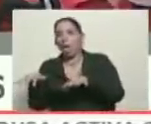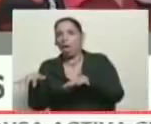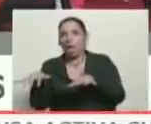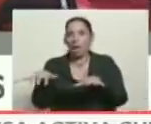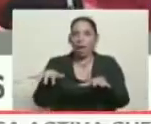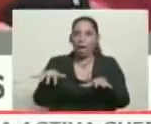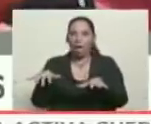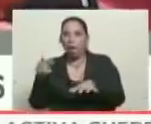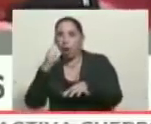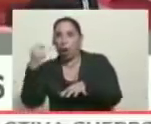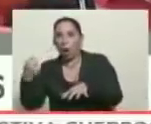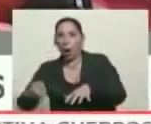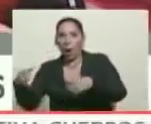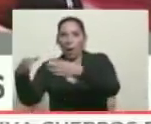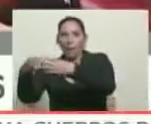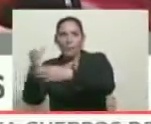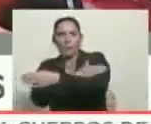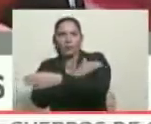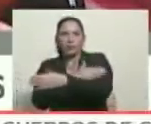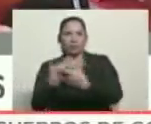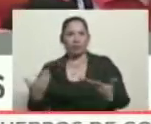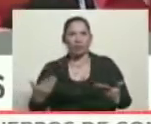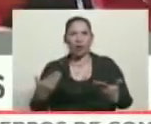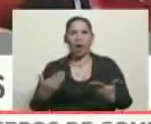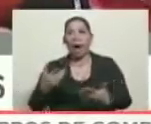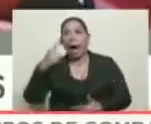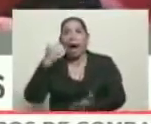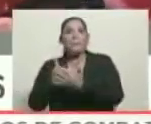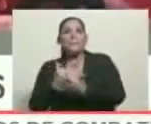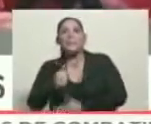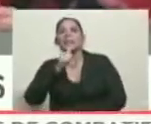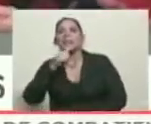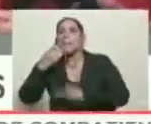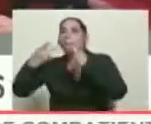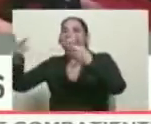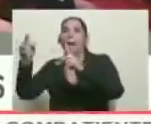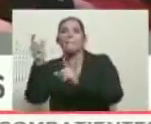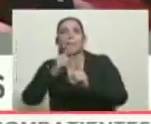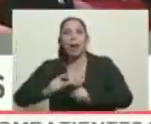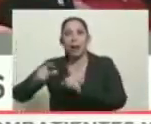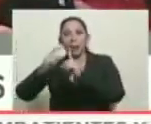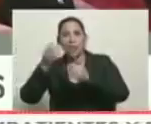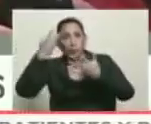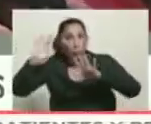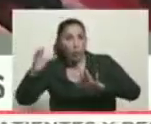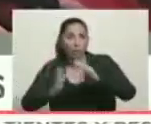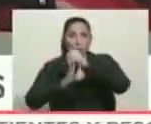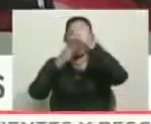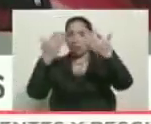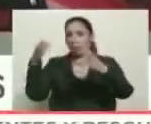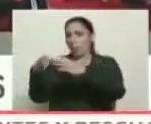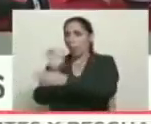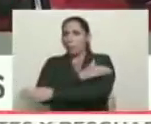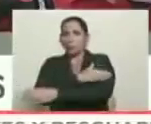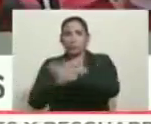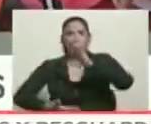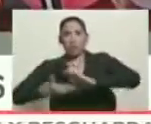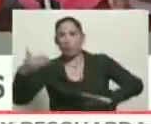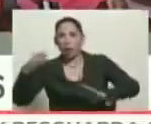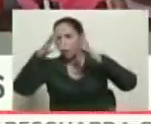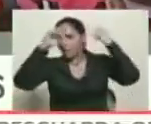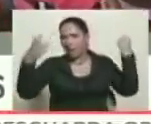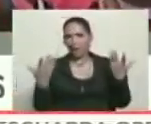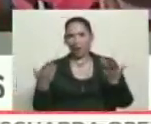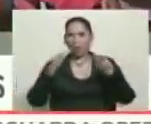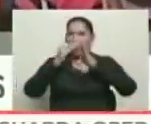señores opositores esperando a ver quién les da una palabra de aliento. Sus líderes o sus supuestos líderes, sus dirigentes se fueron a las embajadas, a la